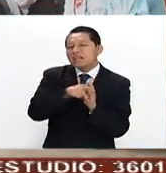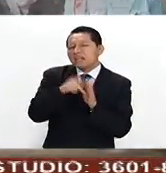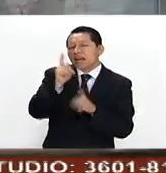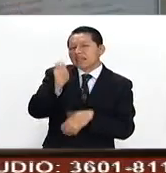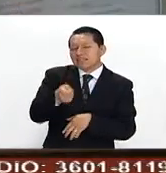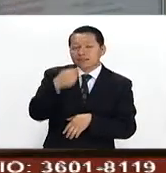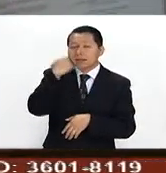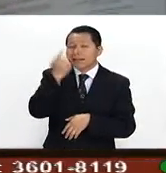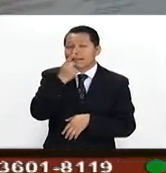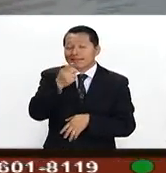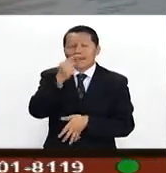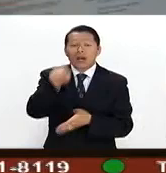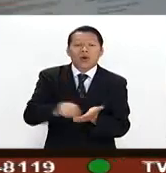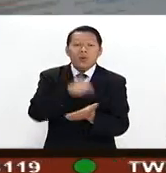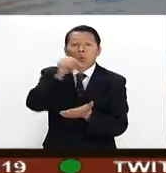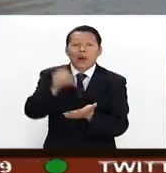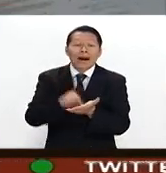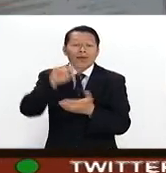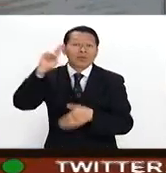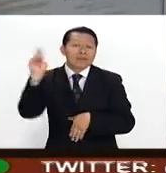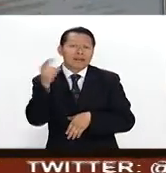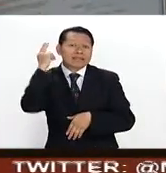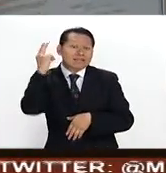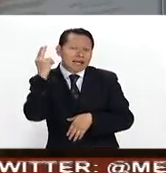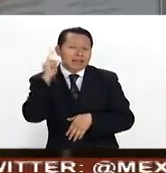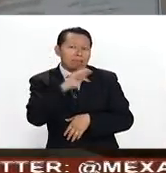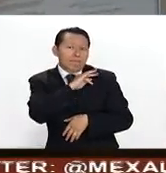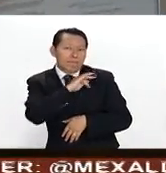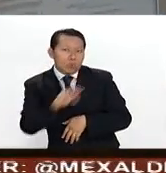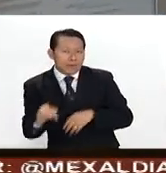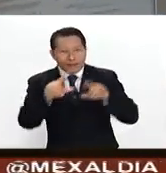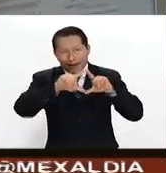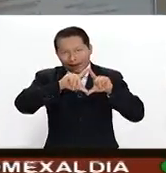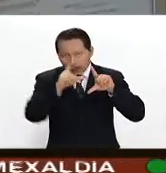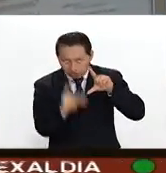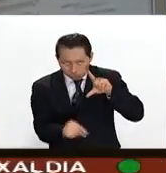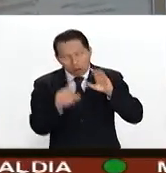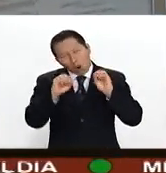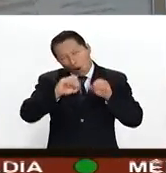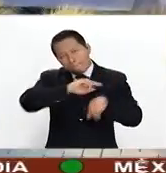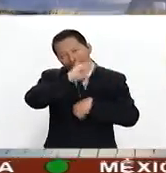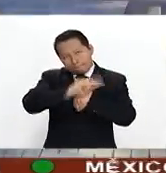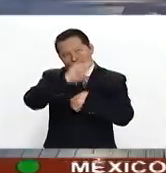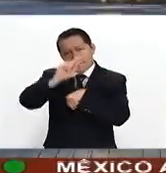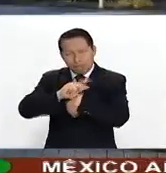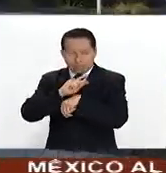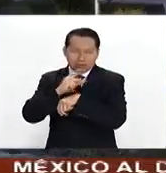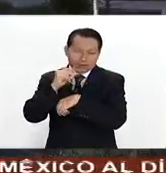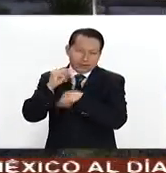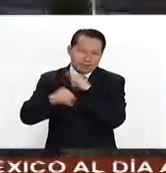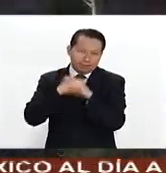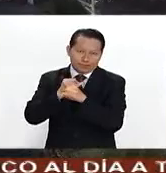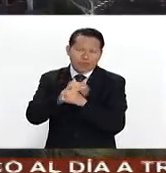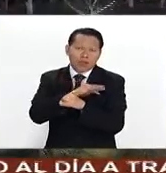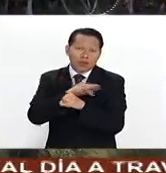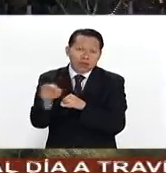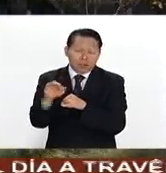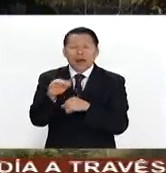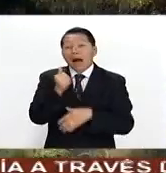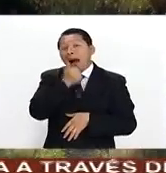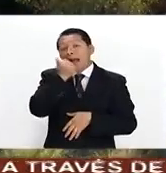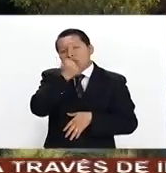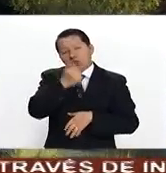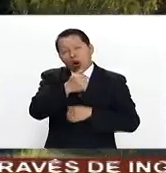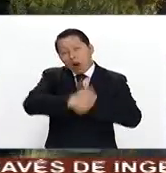un lugar en una universidad, ya sea nacional o extranjera. El alumno compite con otros compañeros